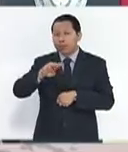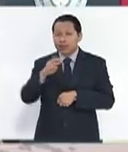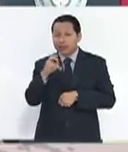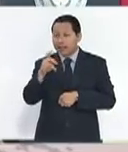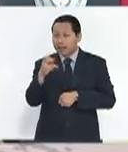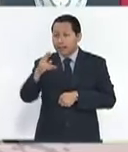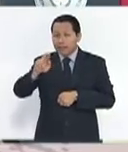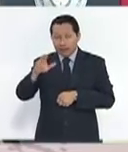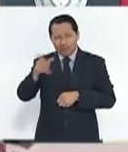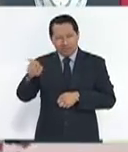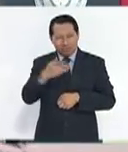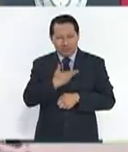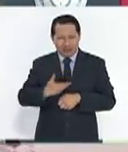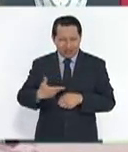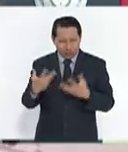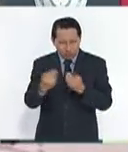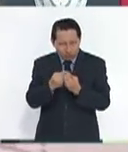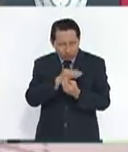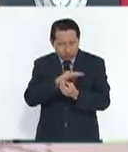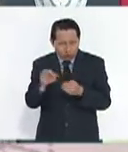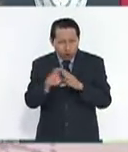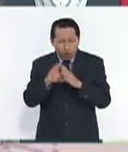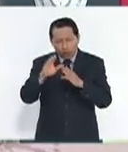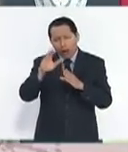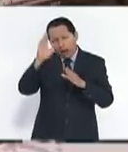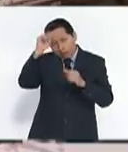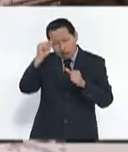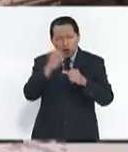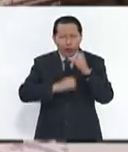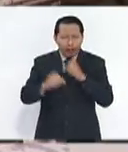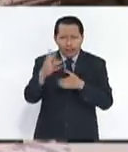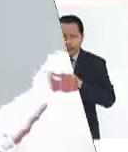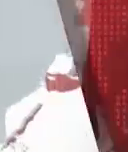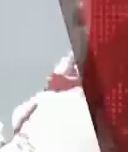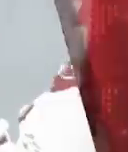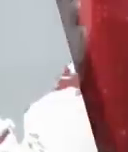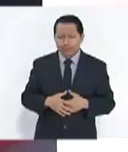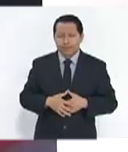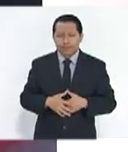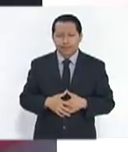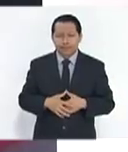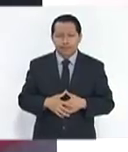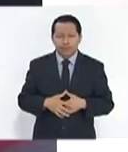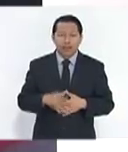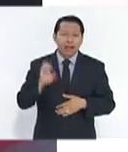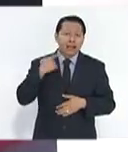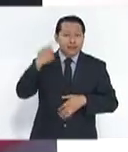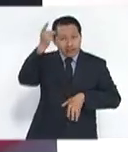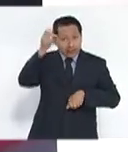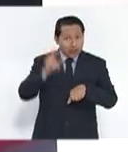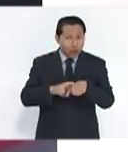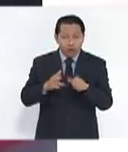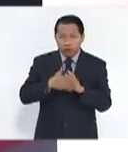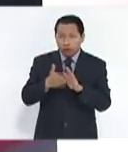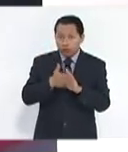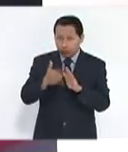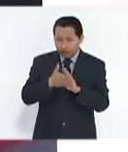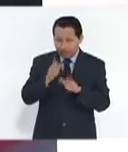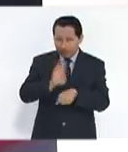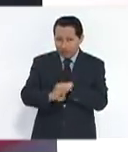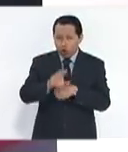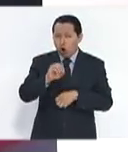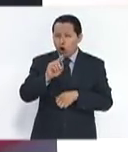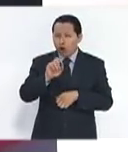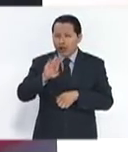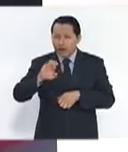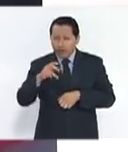de ese país. Van a firmar una serie de acuerdos en materia comercial y de integración. El exdirector de la constructora brasileña